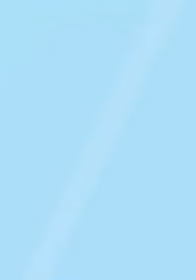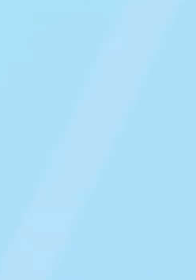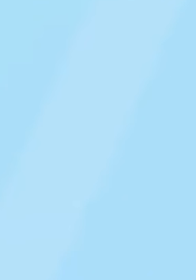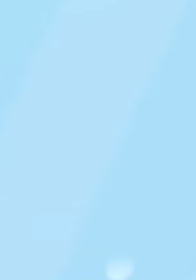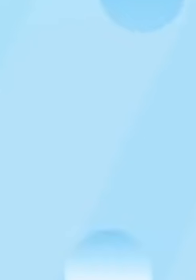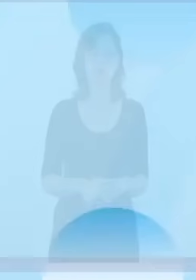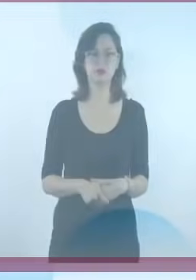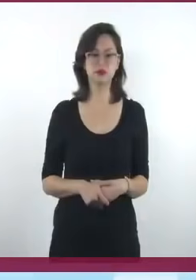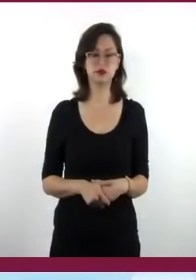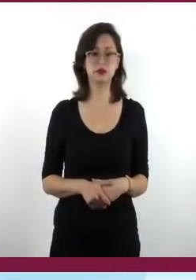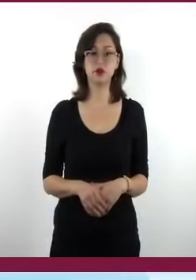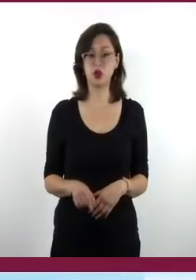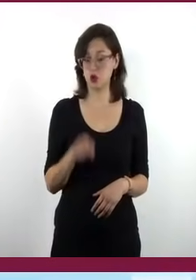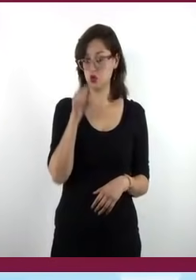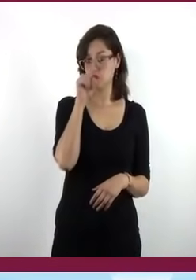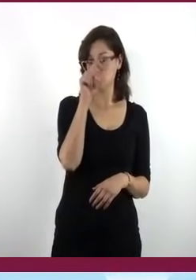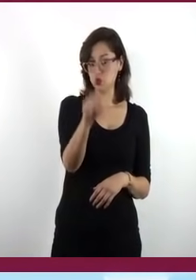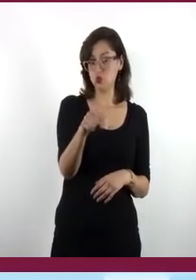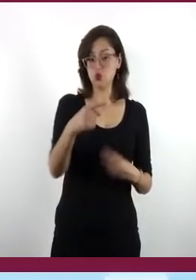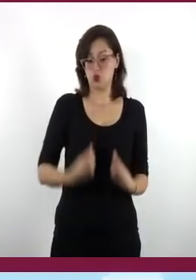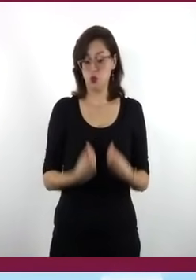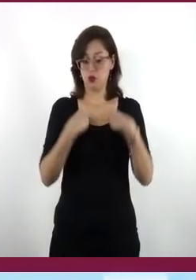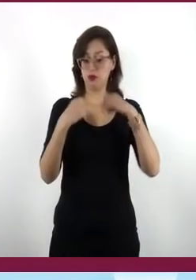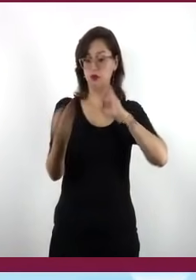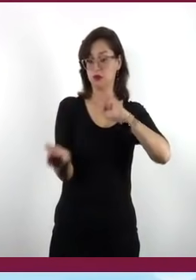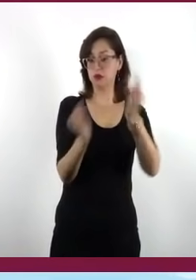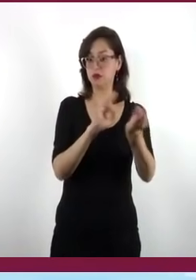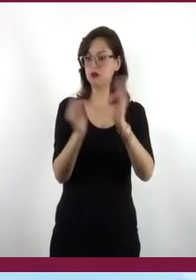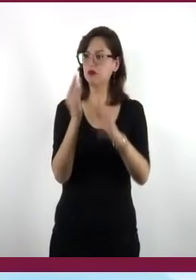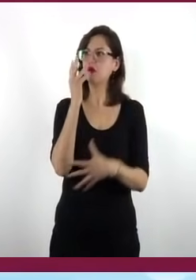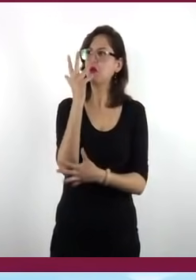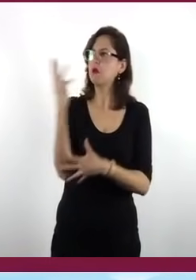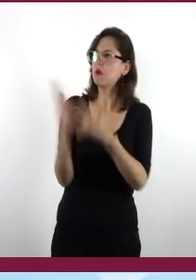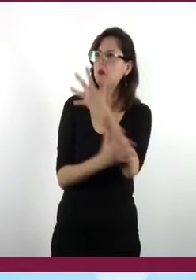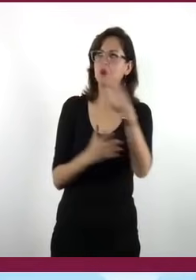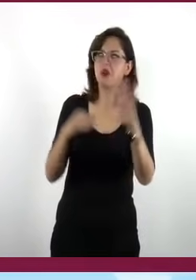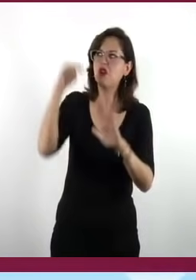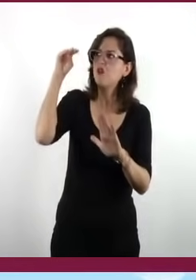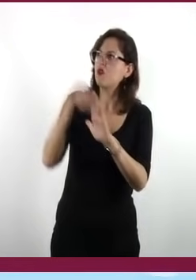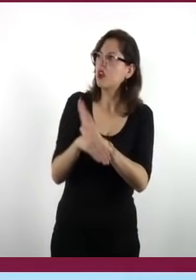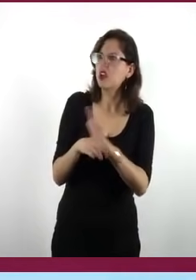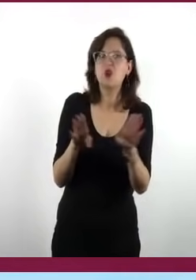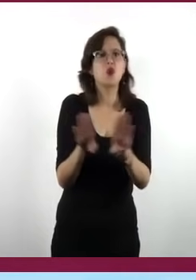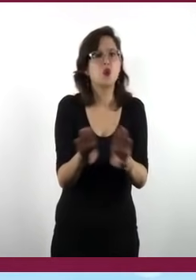En su localidad, ¿cómo se manifiesta el deterioro ambiental?